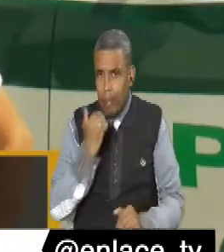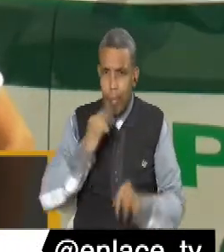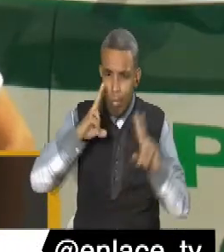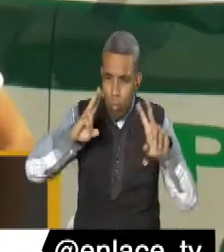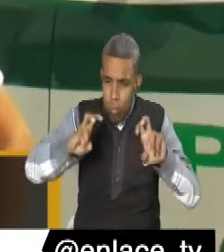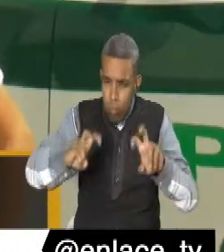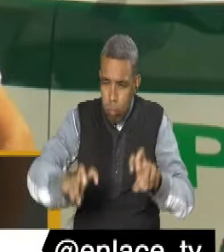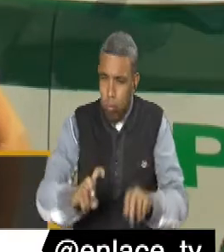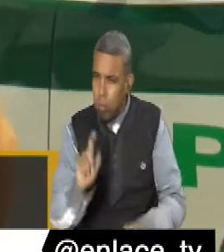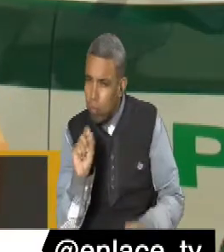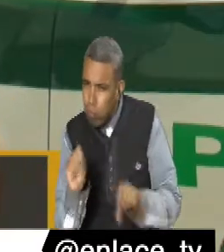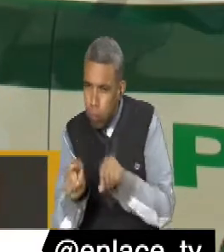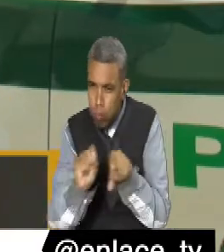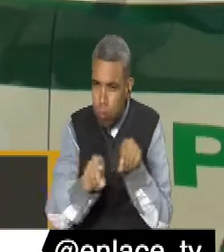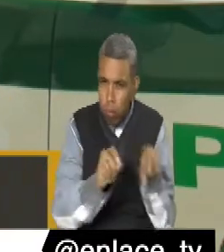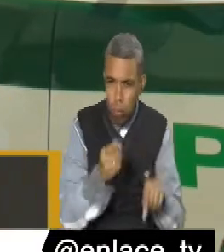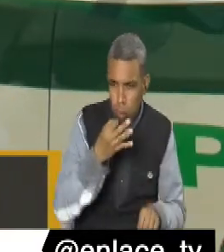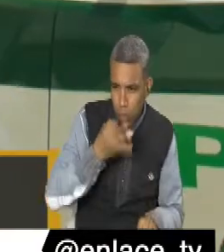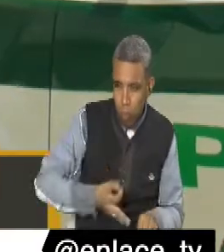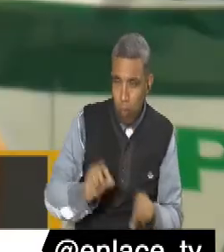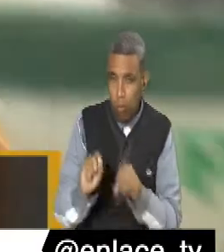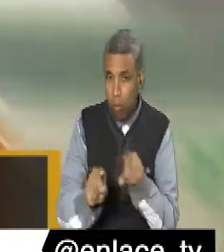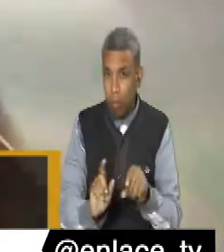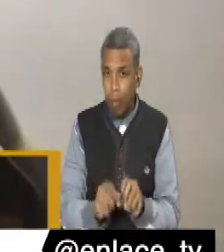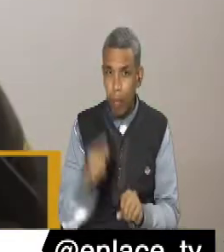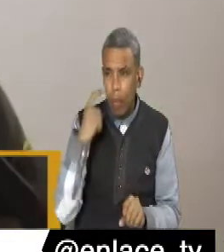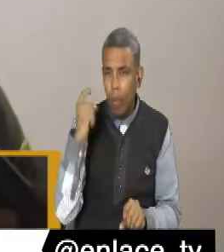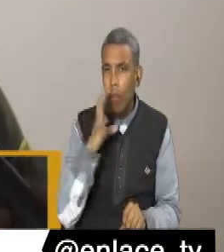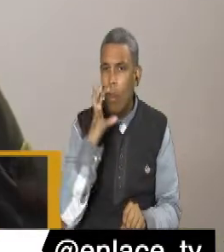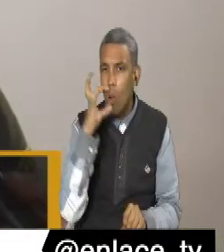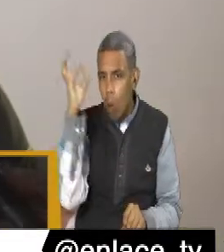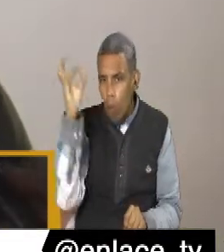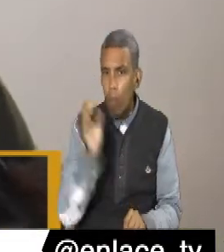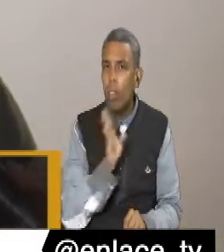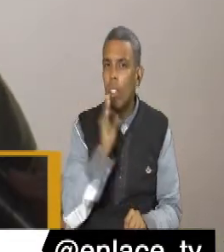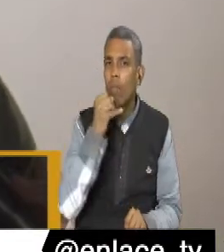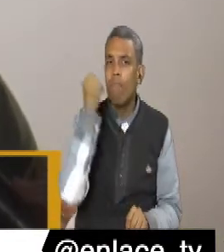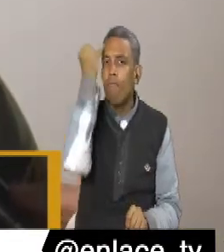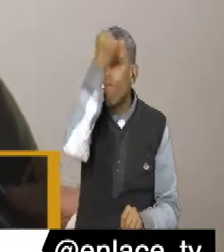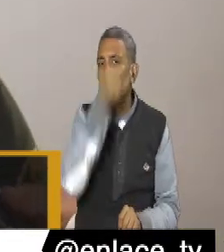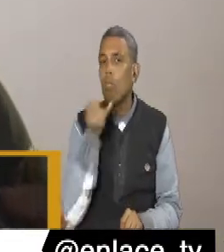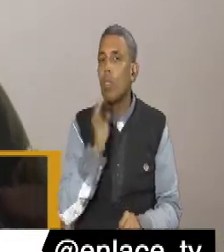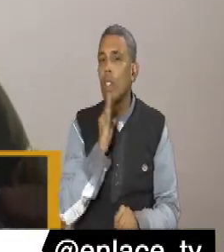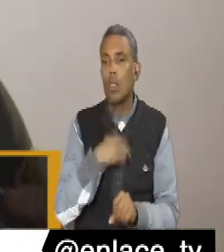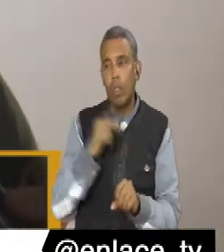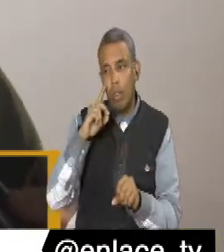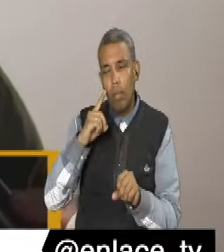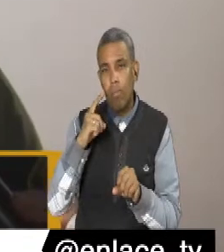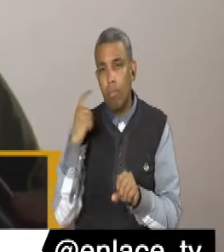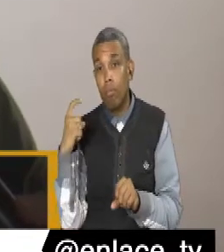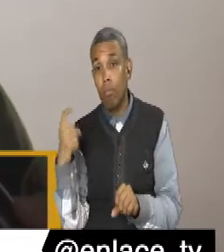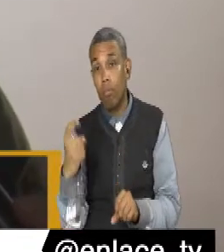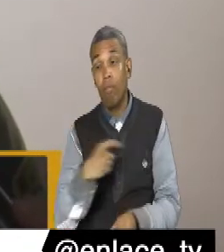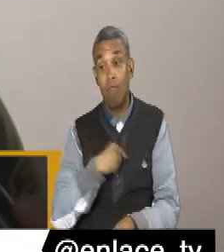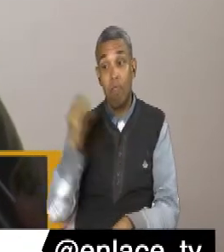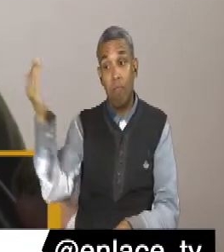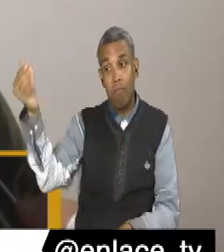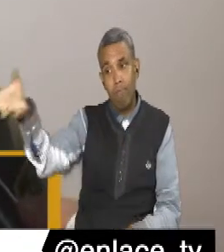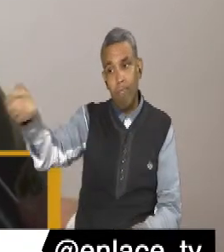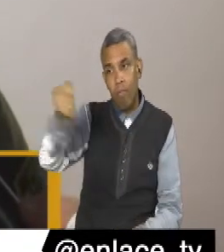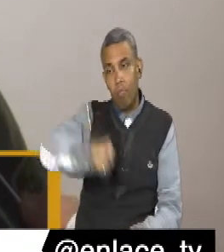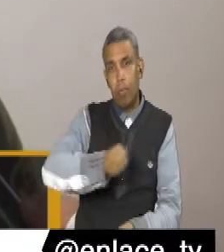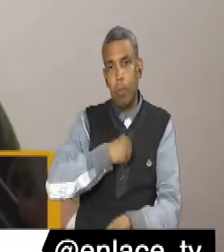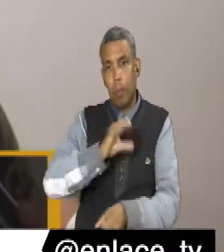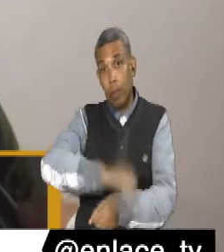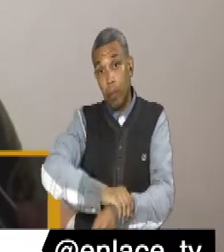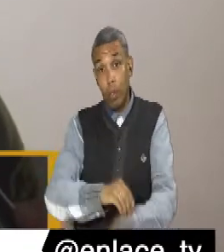con el sitio de ese agresor, para poder judicializarlo. El maltrato infantil, básicamente, pues golpear a un menor de edad sin reparos, pues